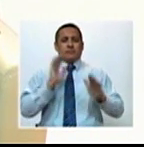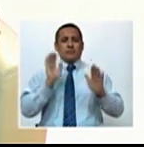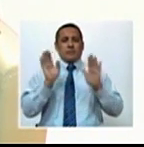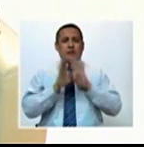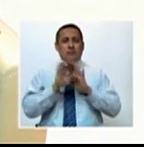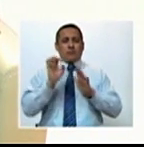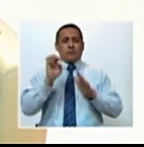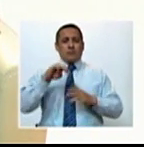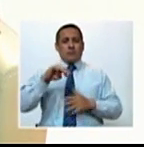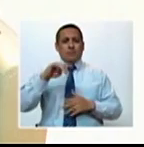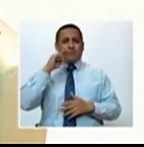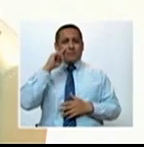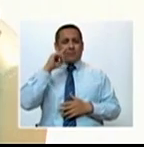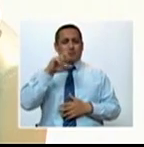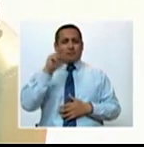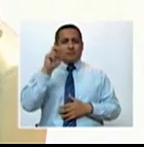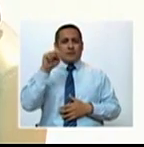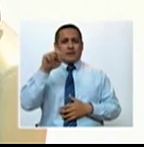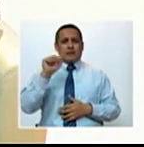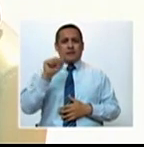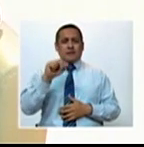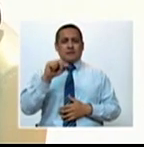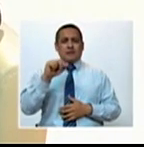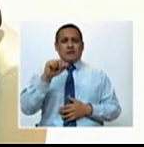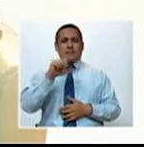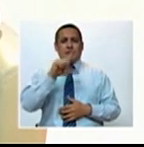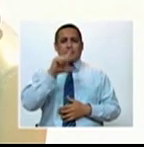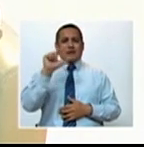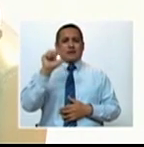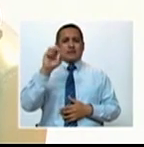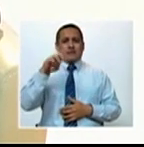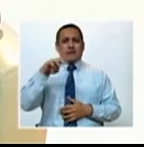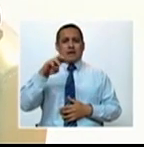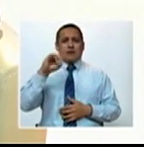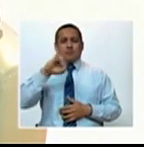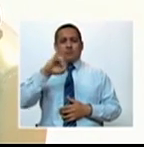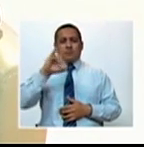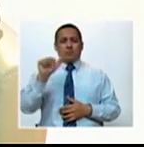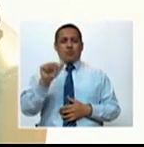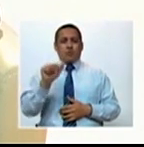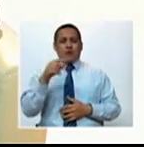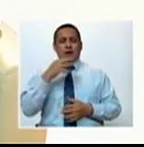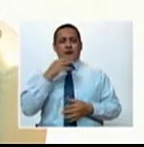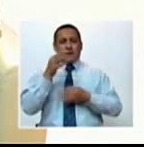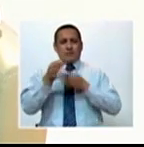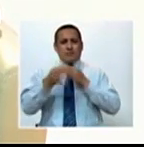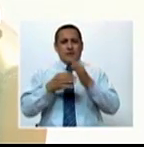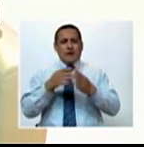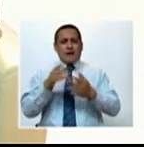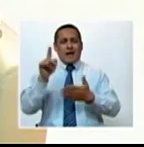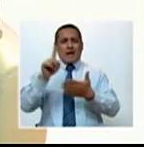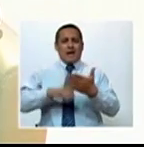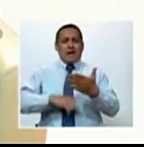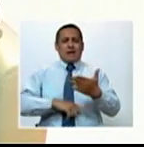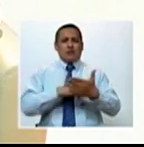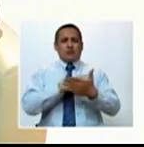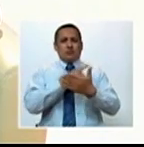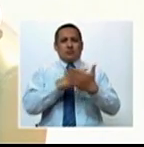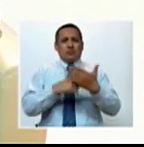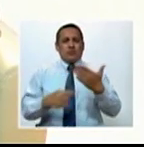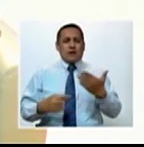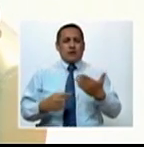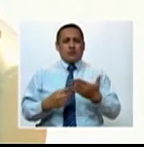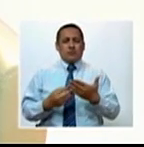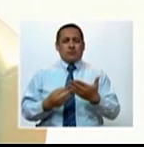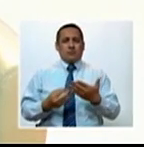Juliana Yamoja. Claro, por Allí debida motivación. declaró nula la sentencia